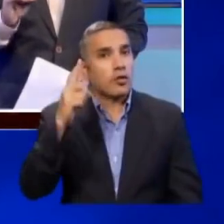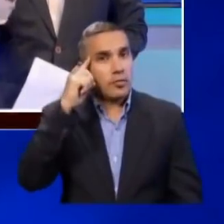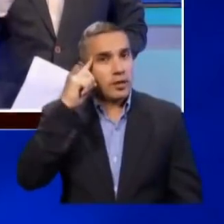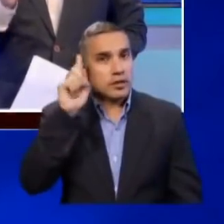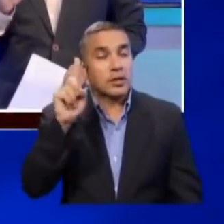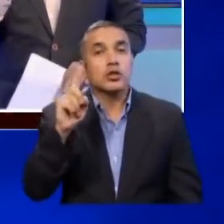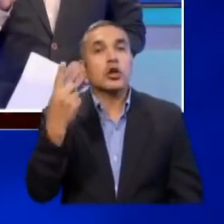sometido a